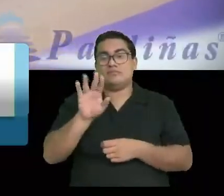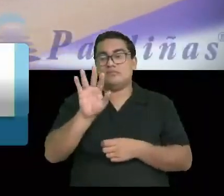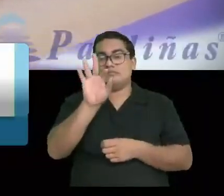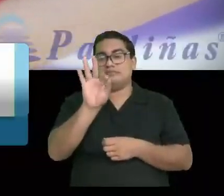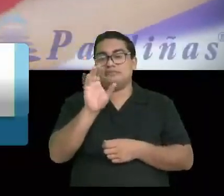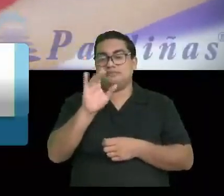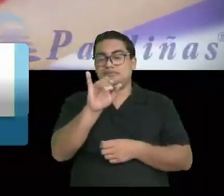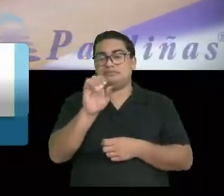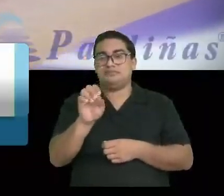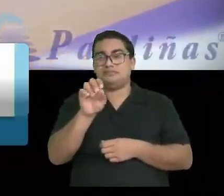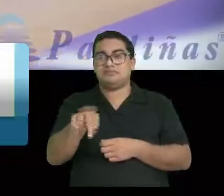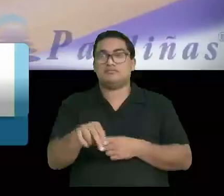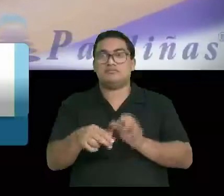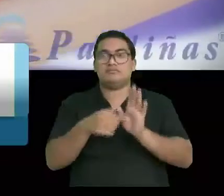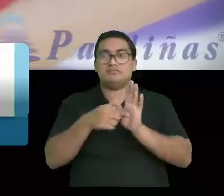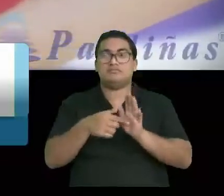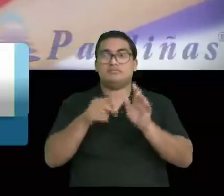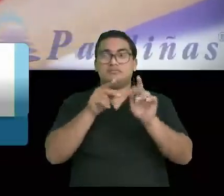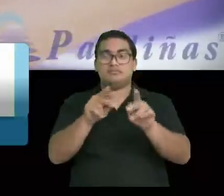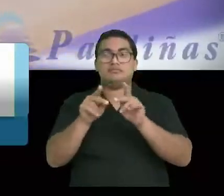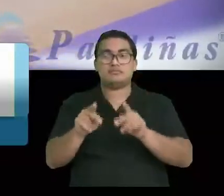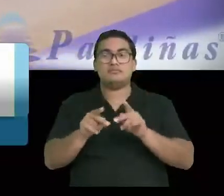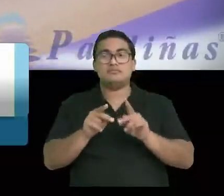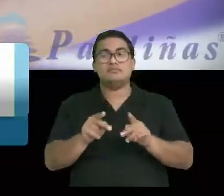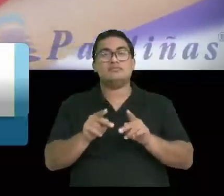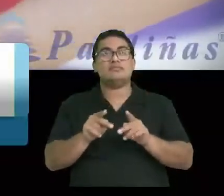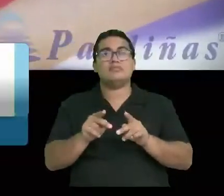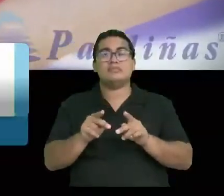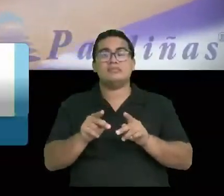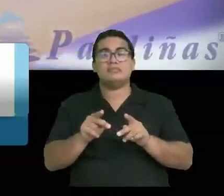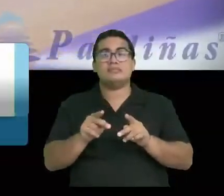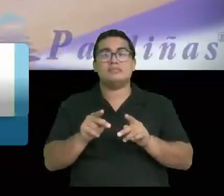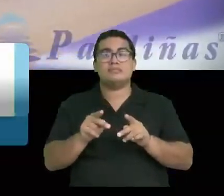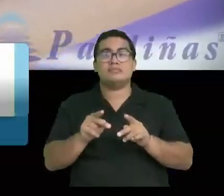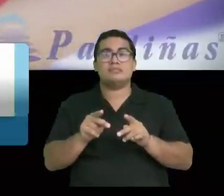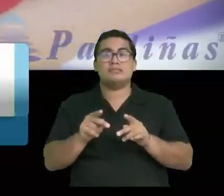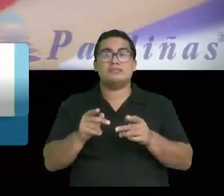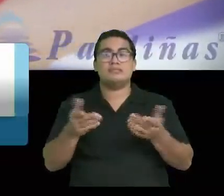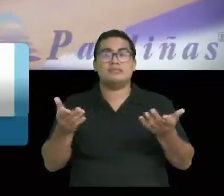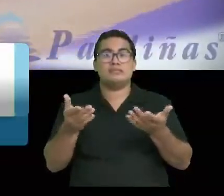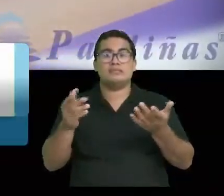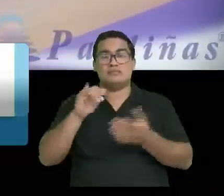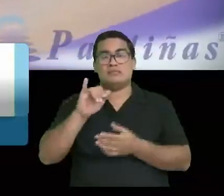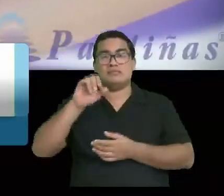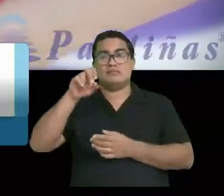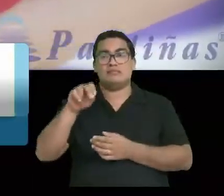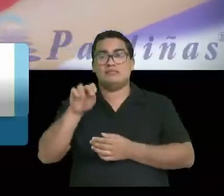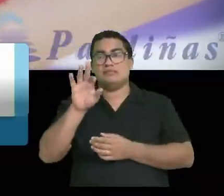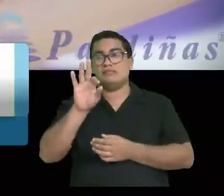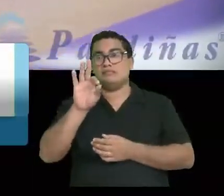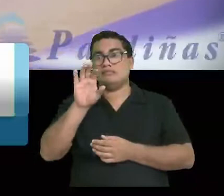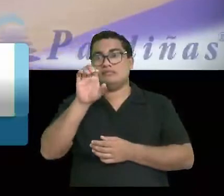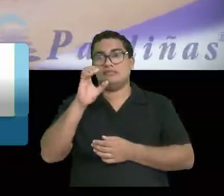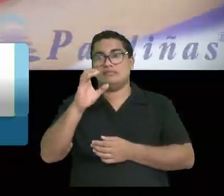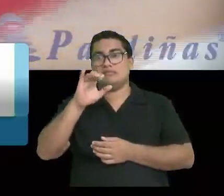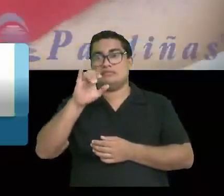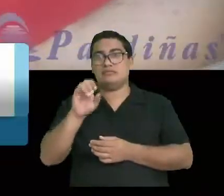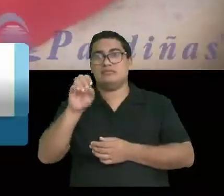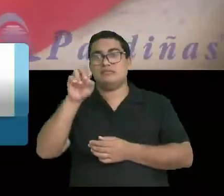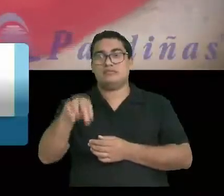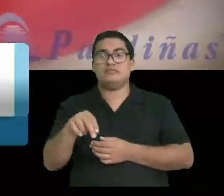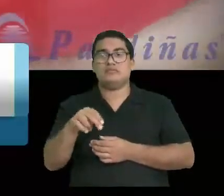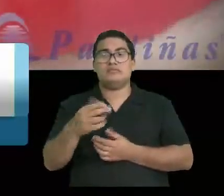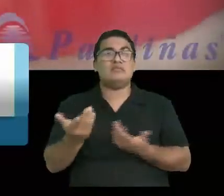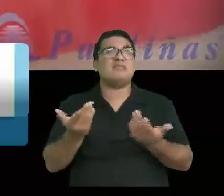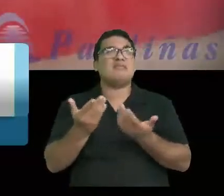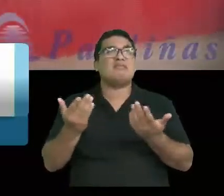consulta, que los pacientes bruxómanos llegan con infecciones dentales, no por caries,